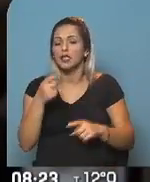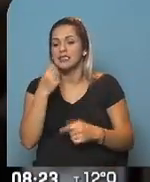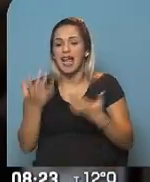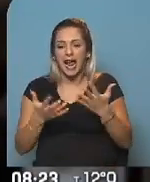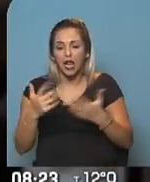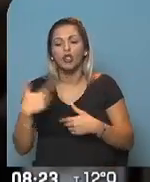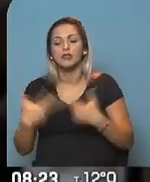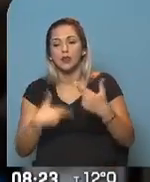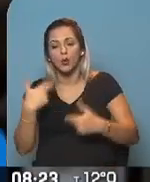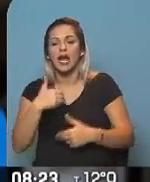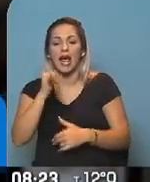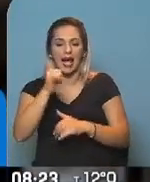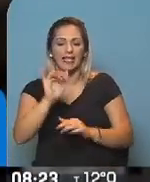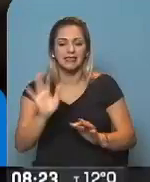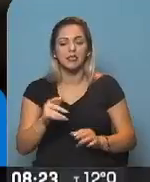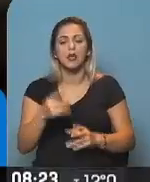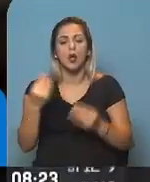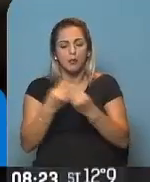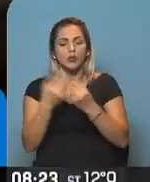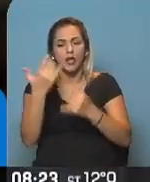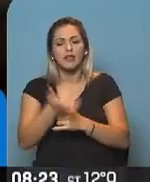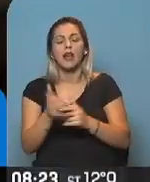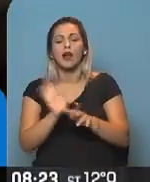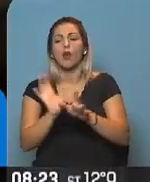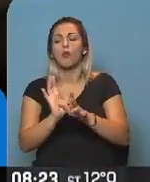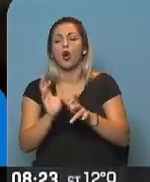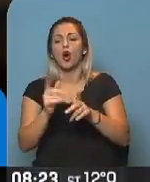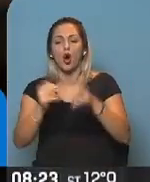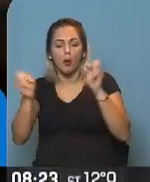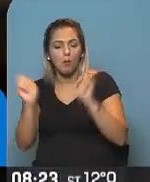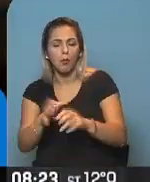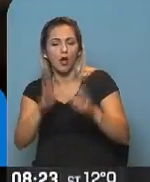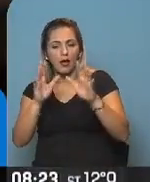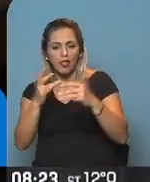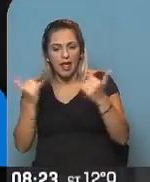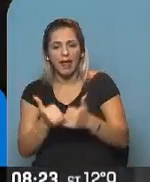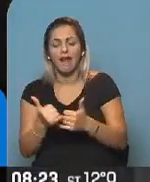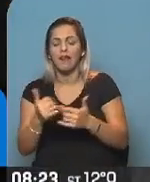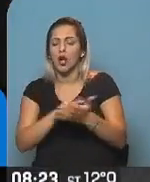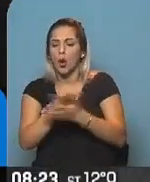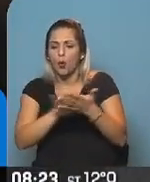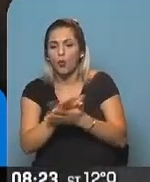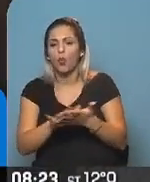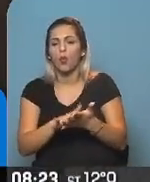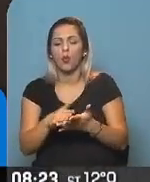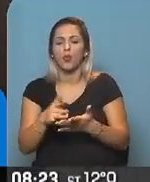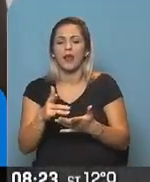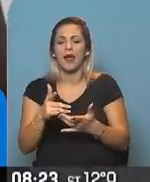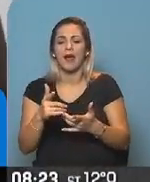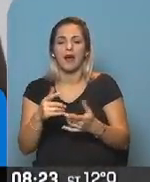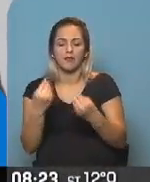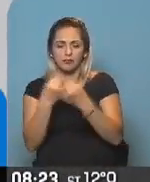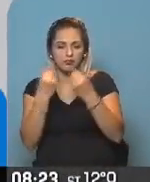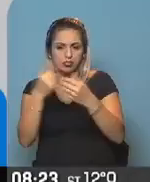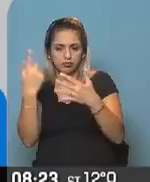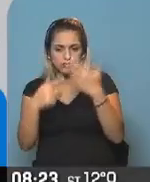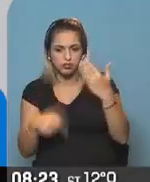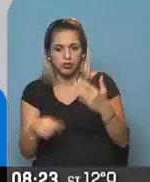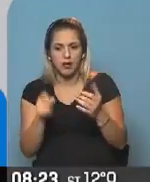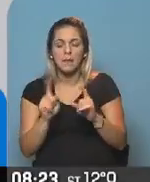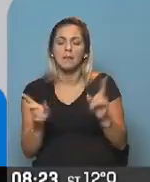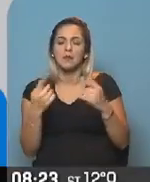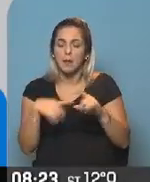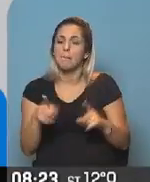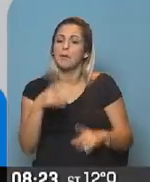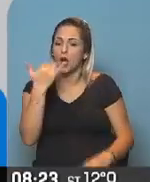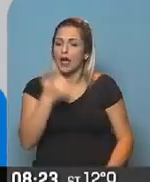cirugía. Muchos de ellos tienen poderes sanadores que curan el mal de ojo, el empacho, la pata de cabra, que todavía no sé qué es, pero solo